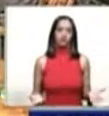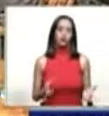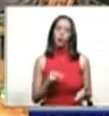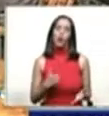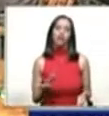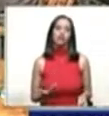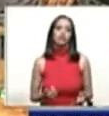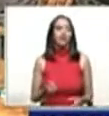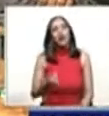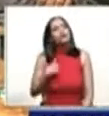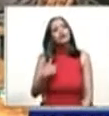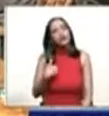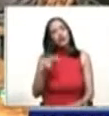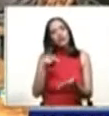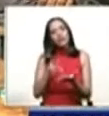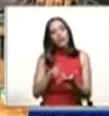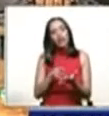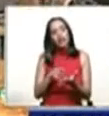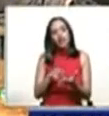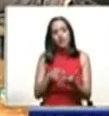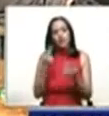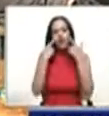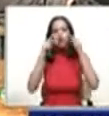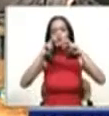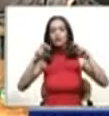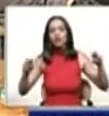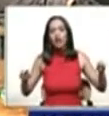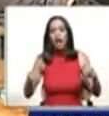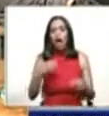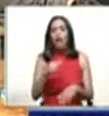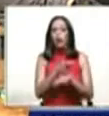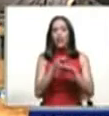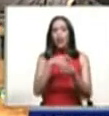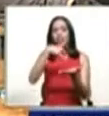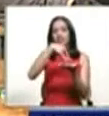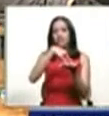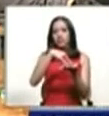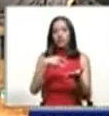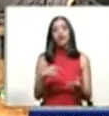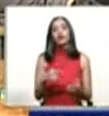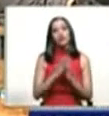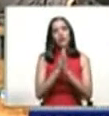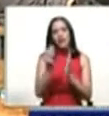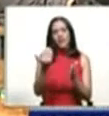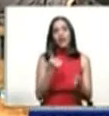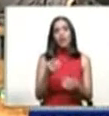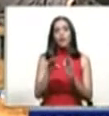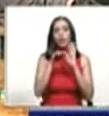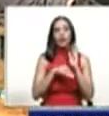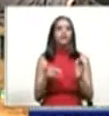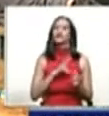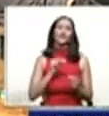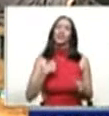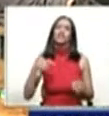Yo en estos días fui a picarle la torta a la cava. Y yo le dije, Lacaba, por favor, para que vengas al programa. Y él me dijo, hermano, yo no necesito de la